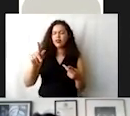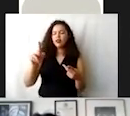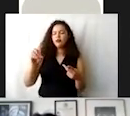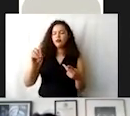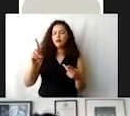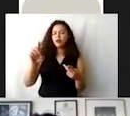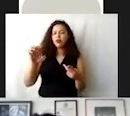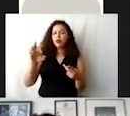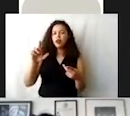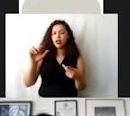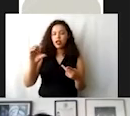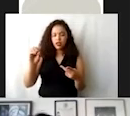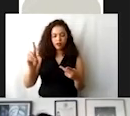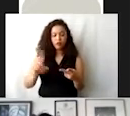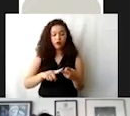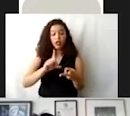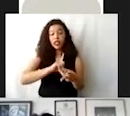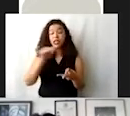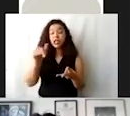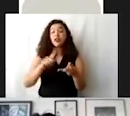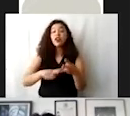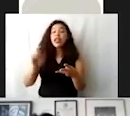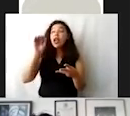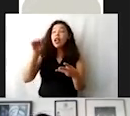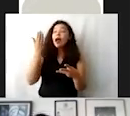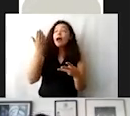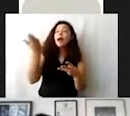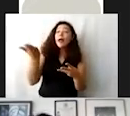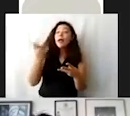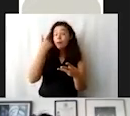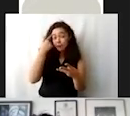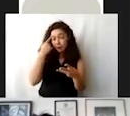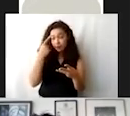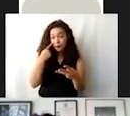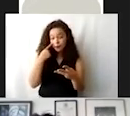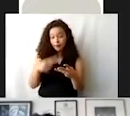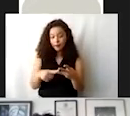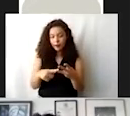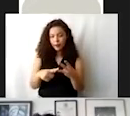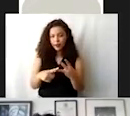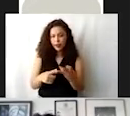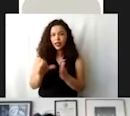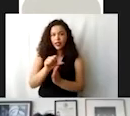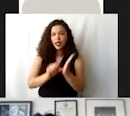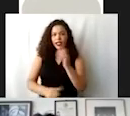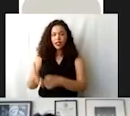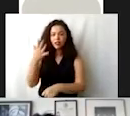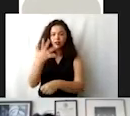¿sí? Aquí, de acuerdo a la Constitución, lo consideramos como el artículo 5º, que es nuestro